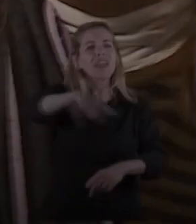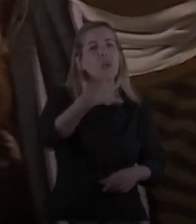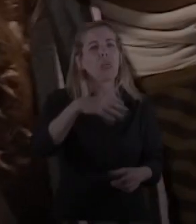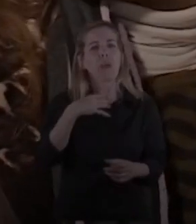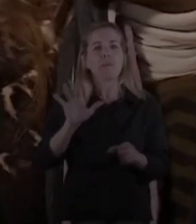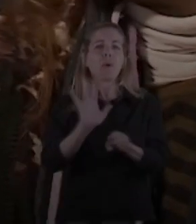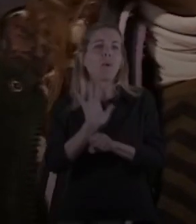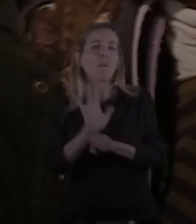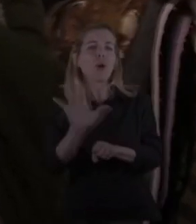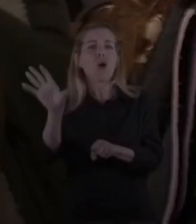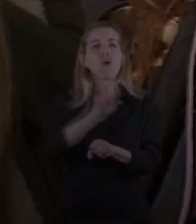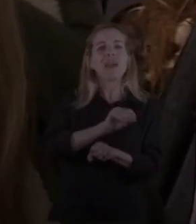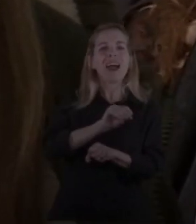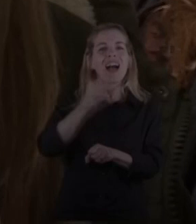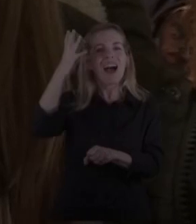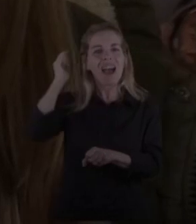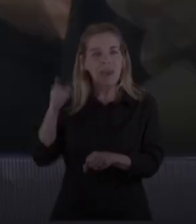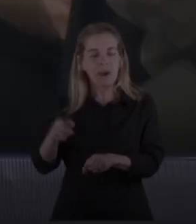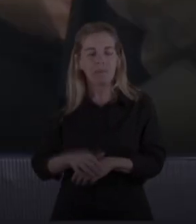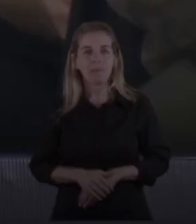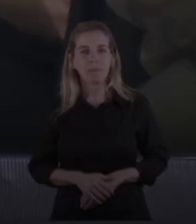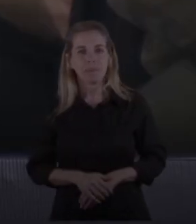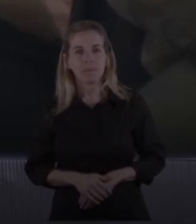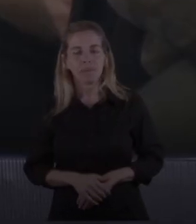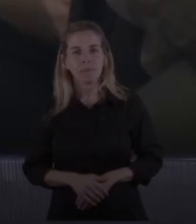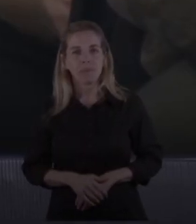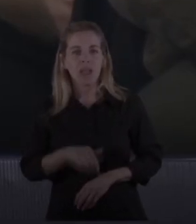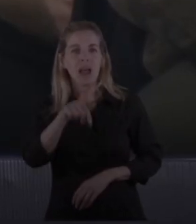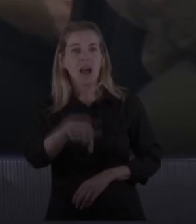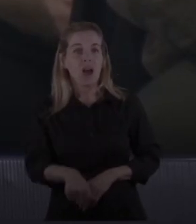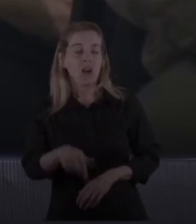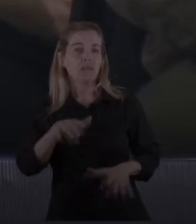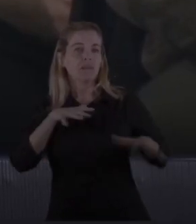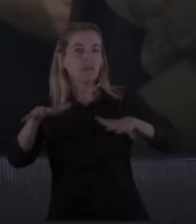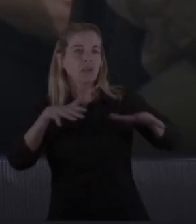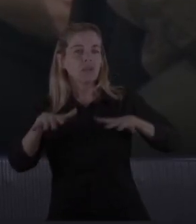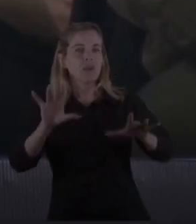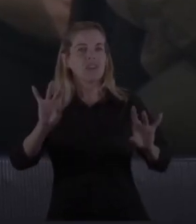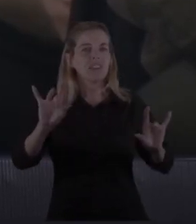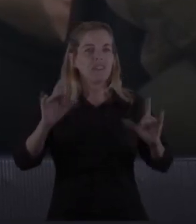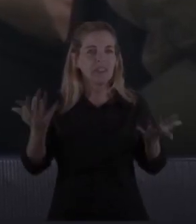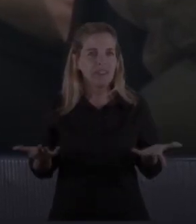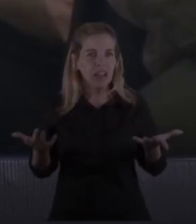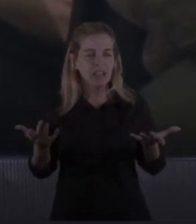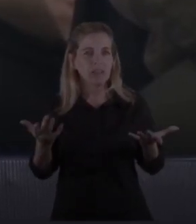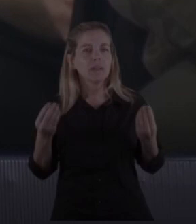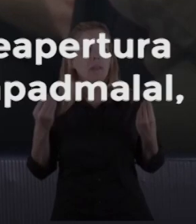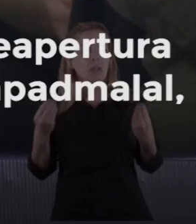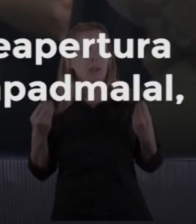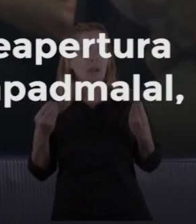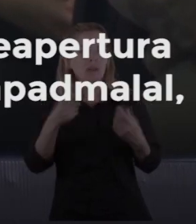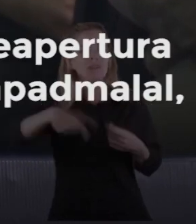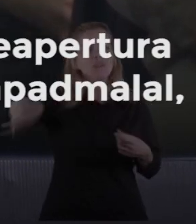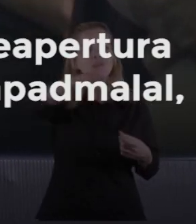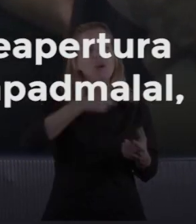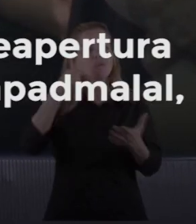ella. En tiempos muy difíciles, en donde luchamos